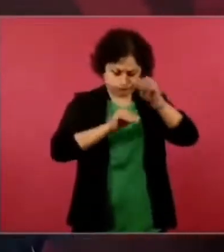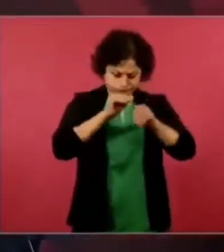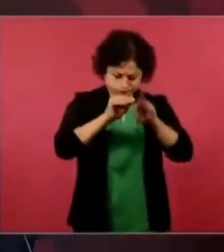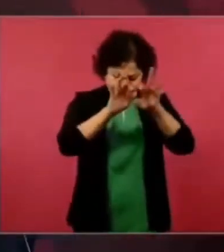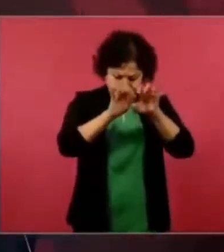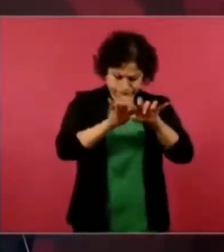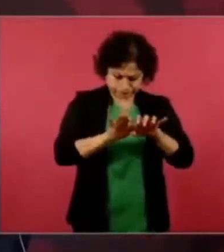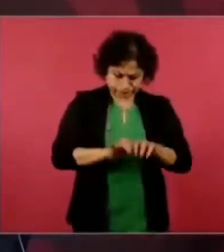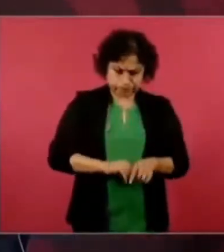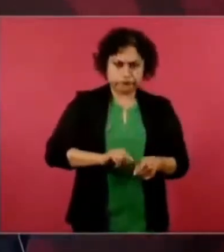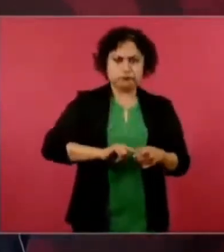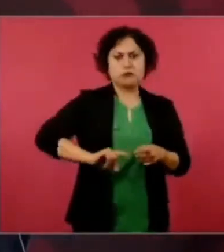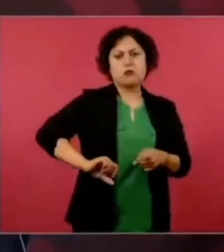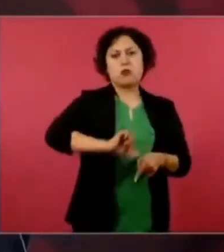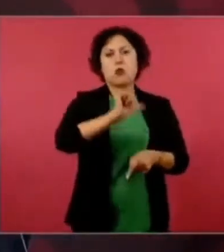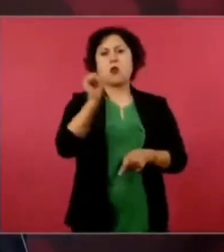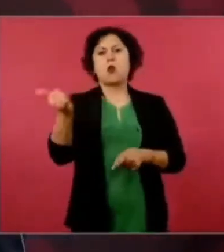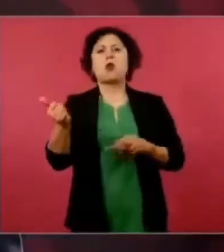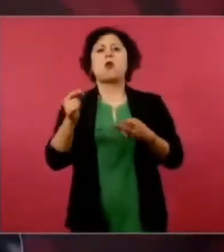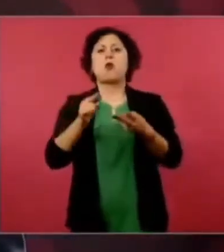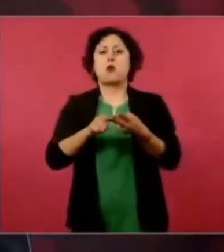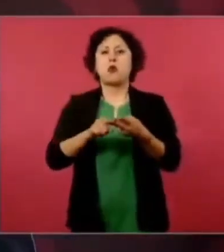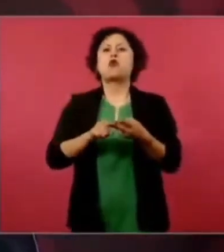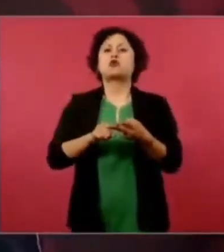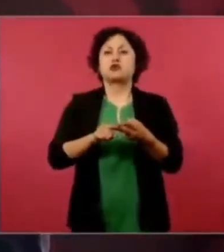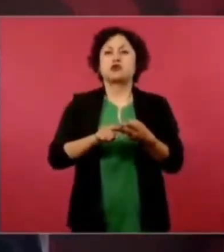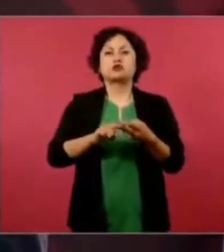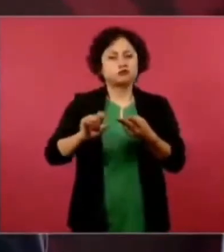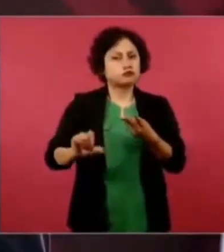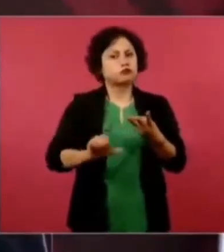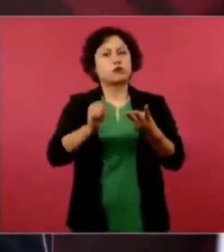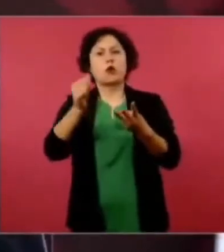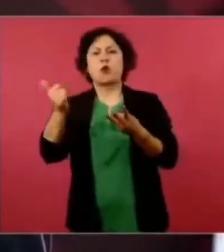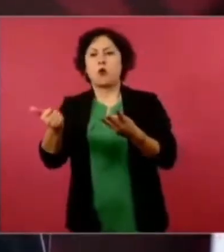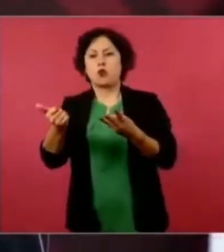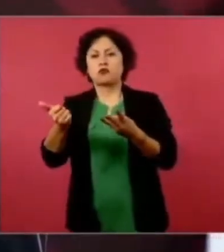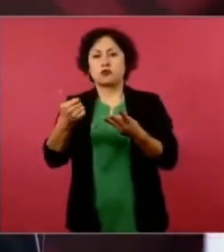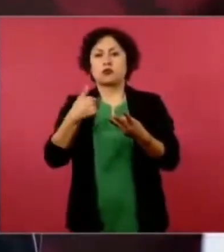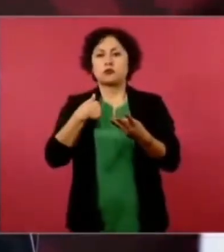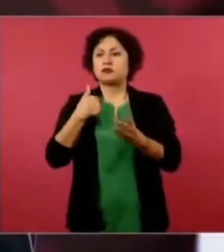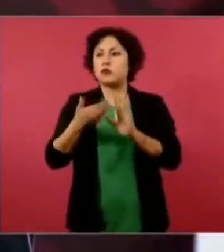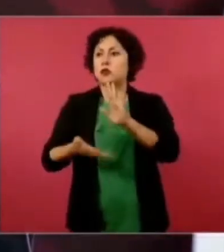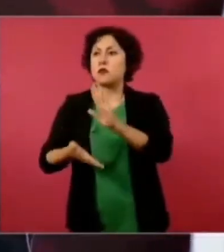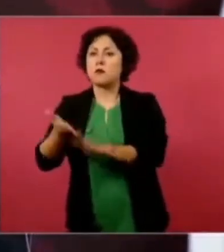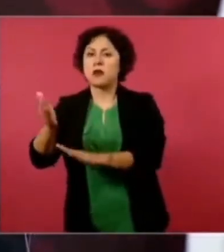y otro, y posiblemente otro antes de irme.